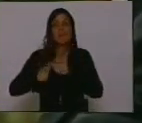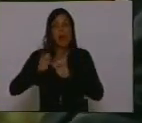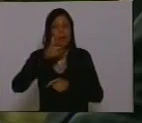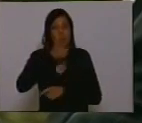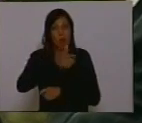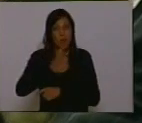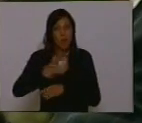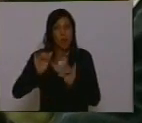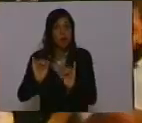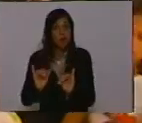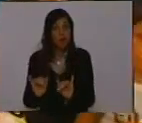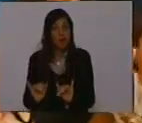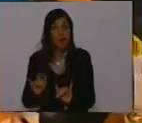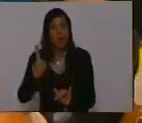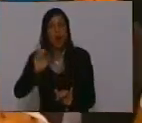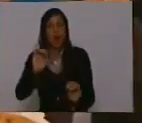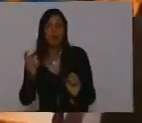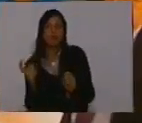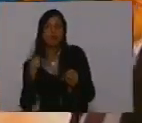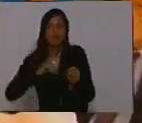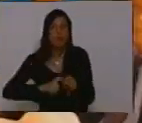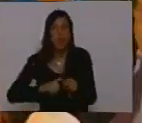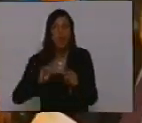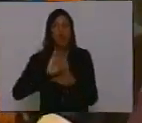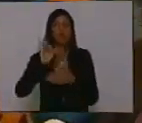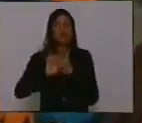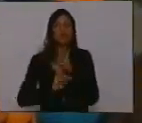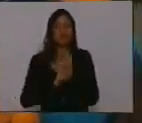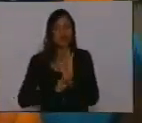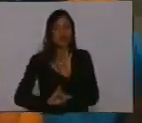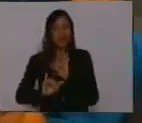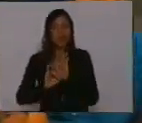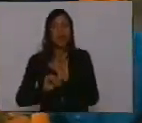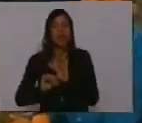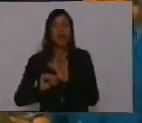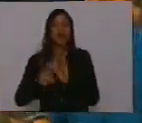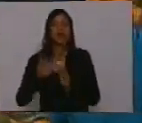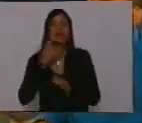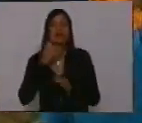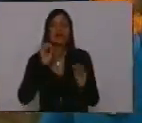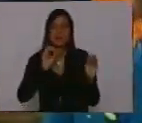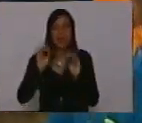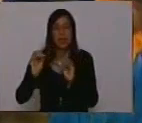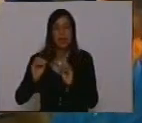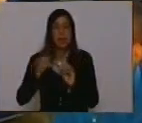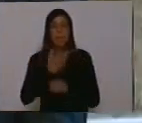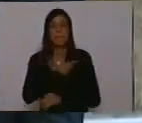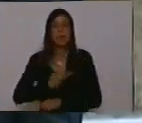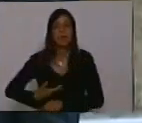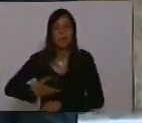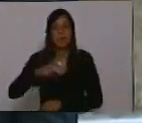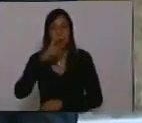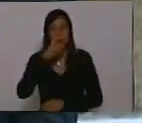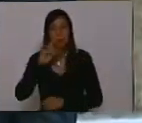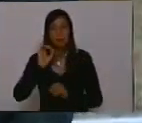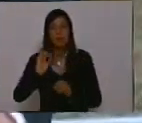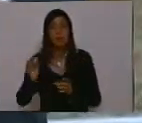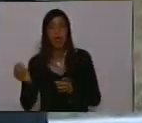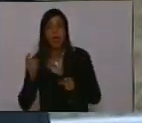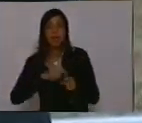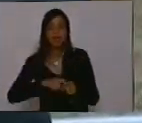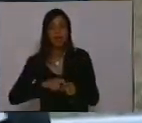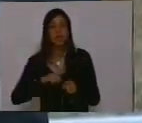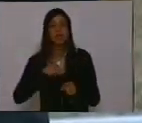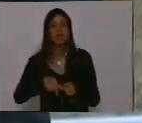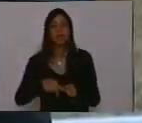forma parte del poder constituyente porque fue nuestro convocante, el presidente Nicolás Maduro Moro,